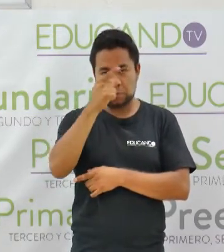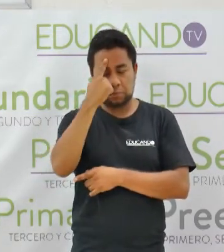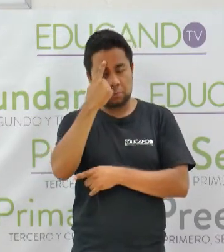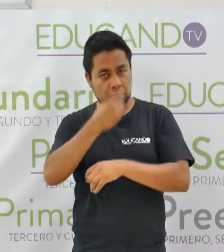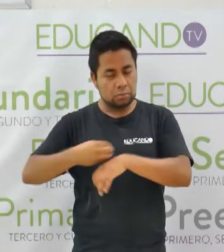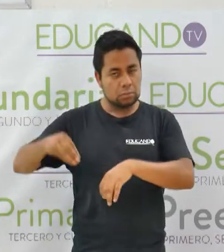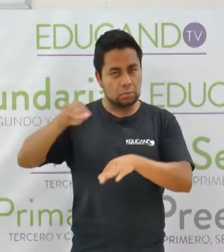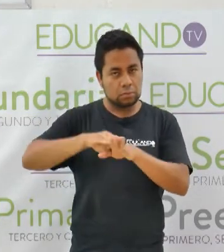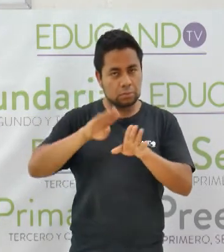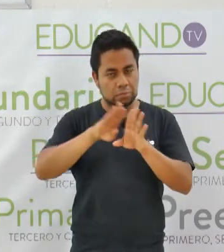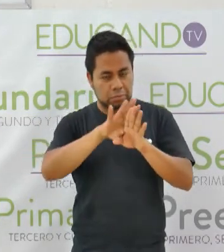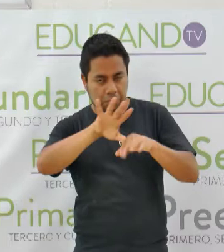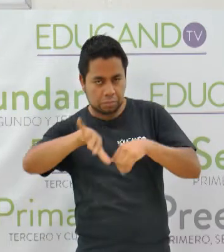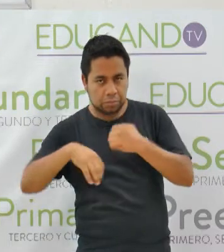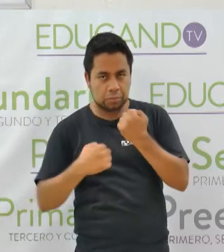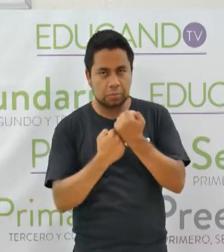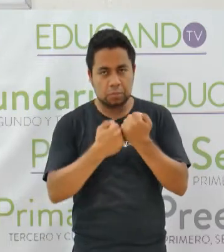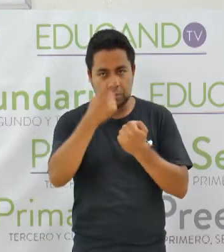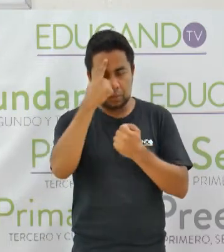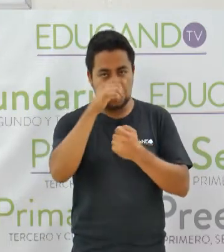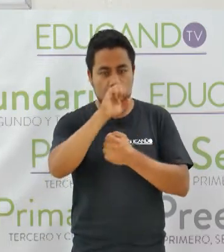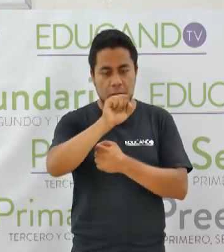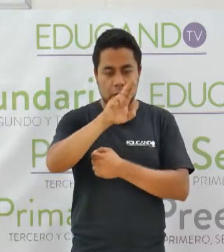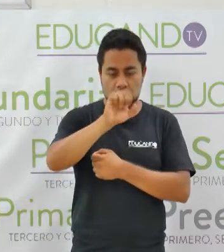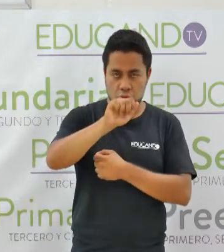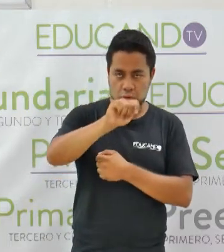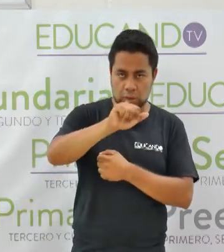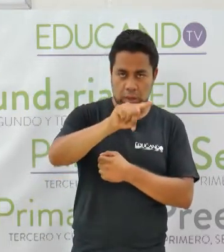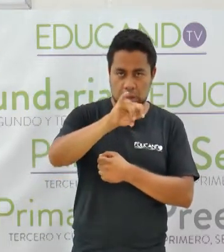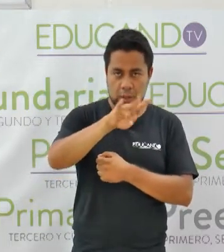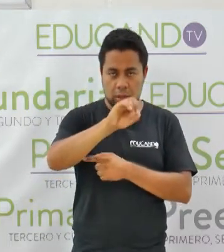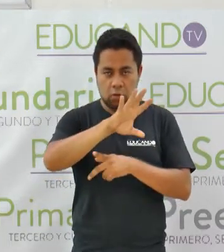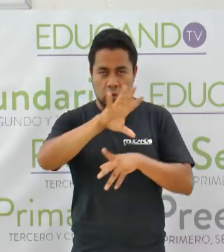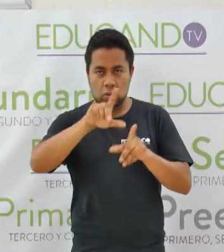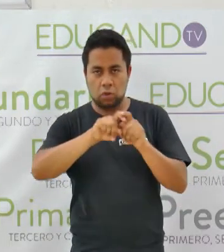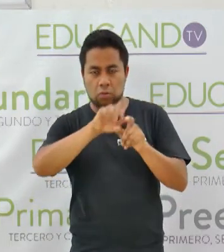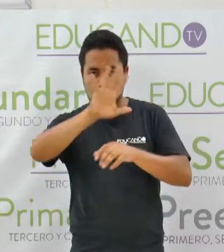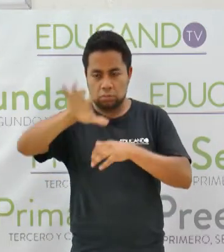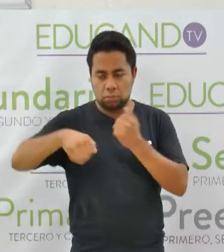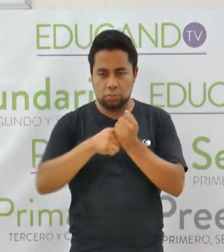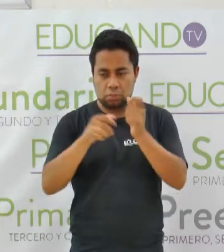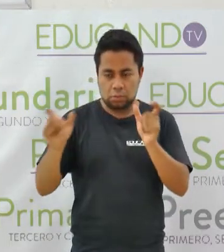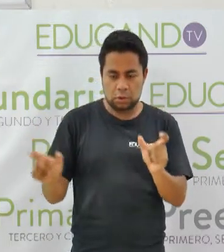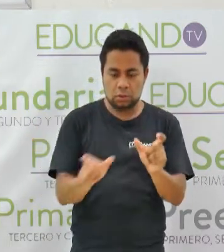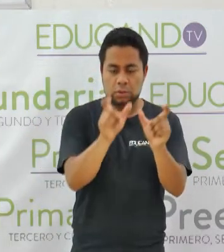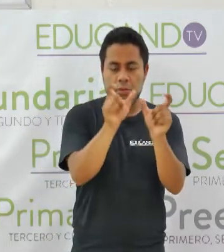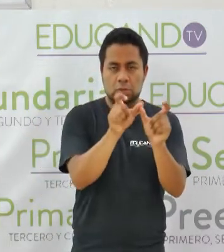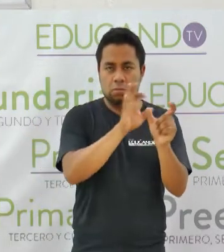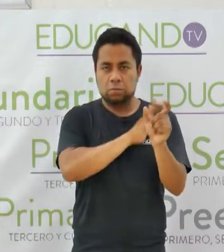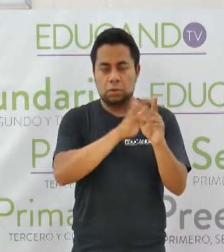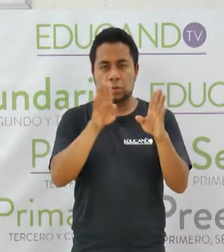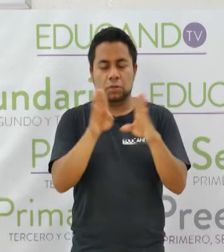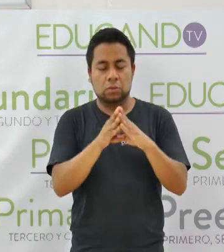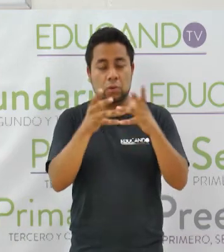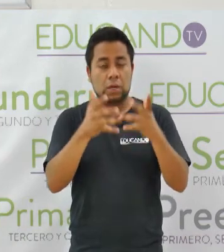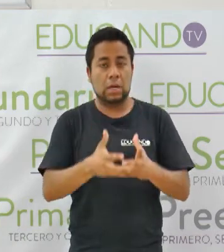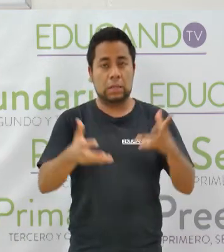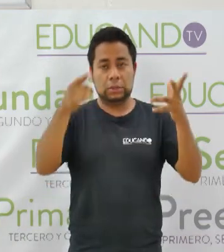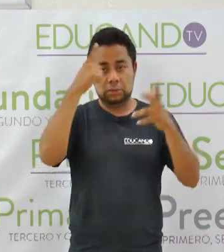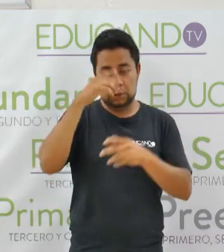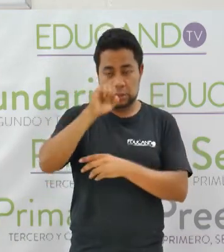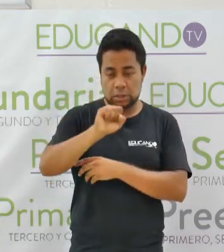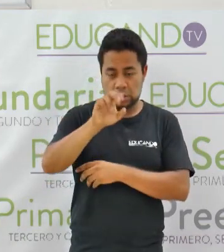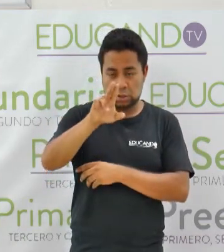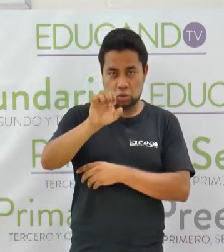para poder anexar al sustantivo, bien, anexar al sustantivo y poder hacer que